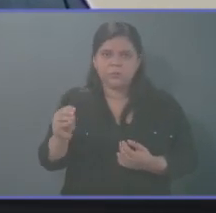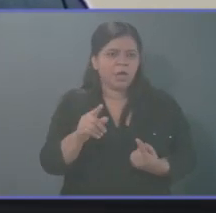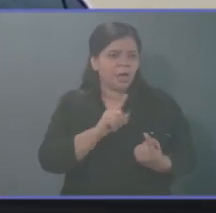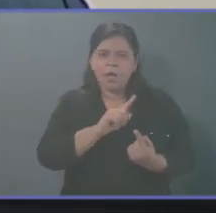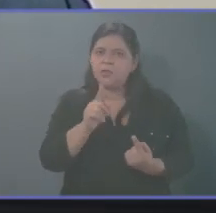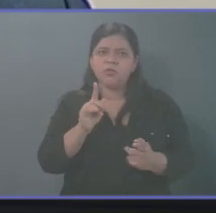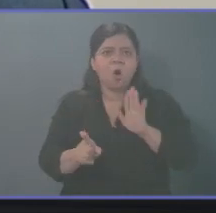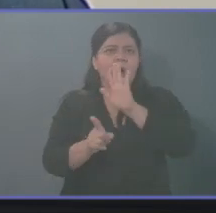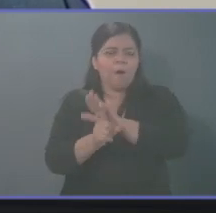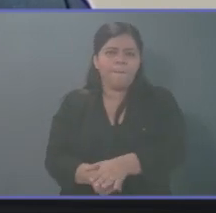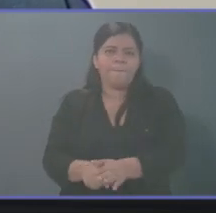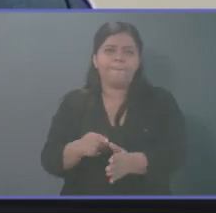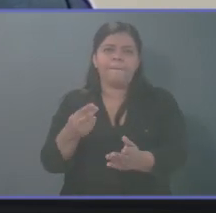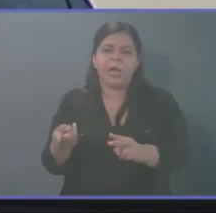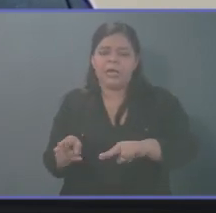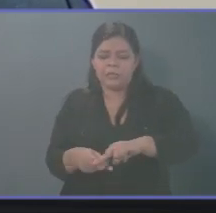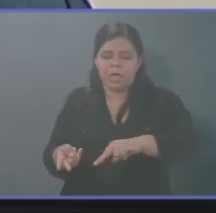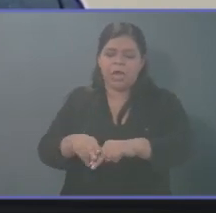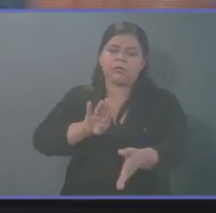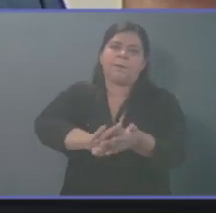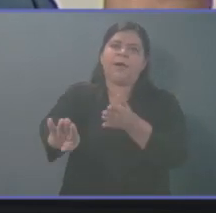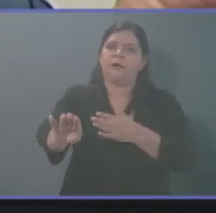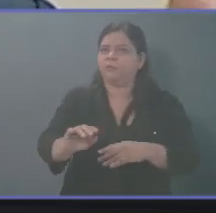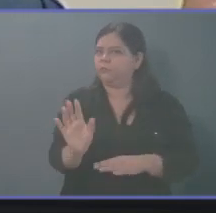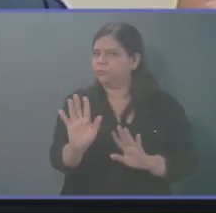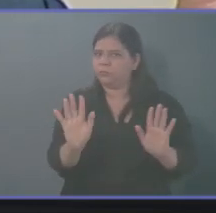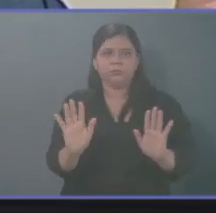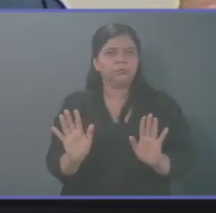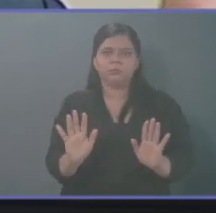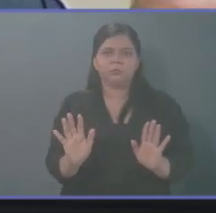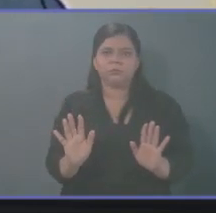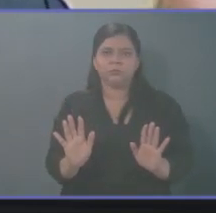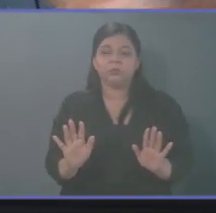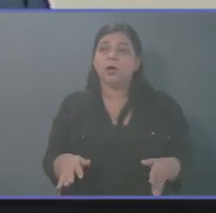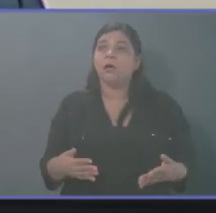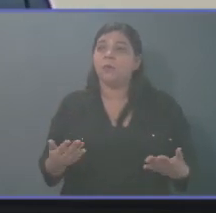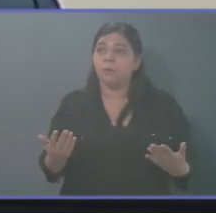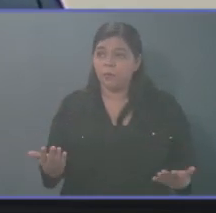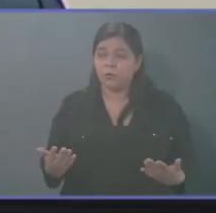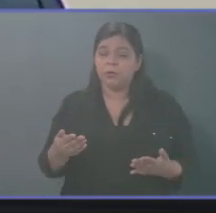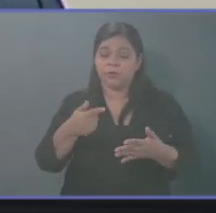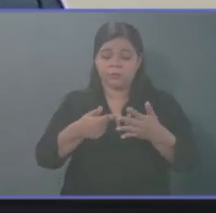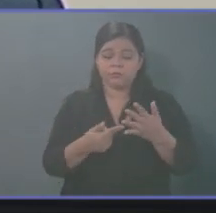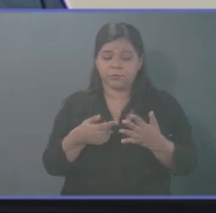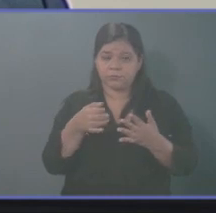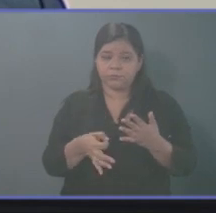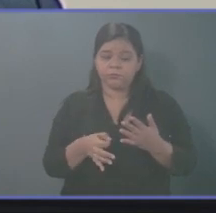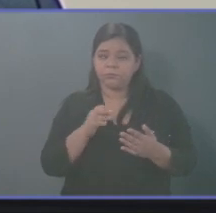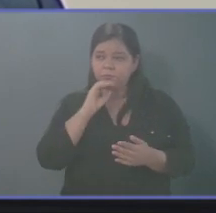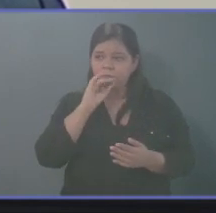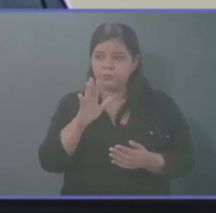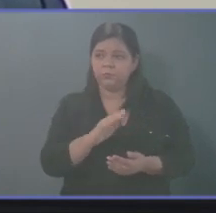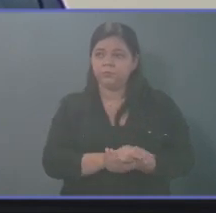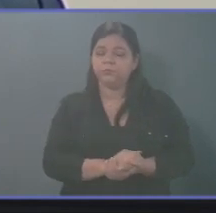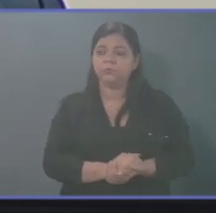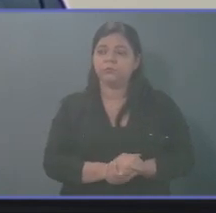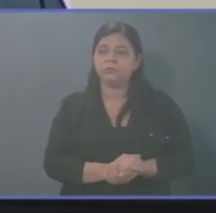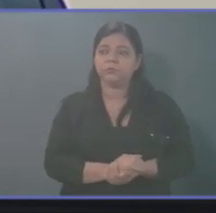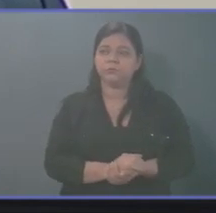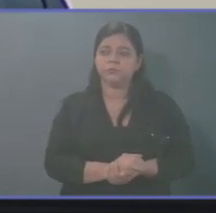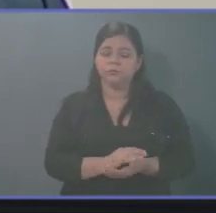pagar intereses, porque está planteado en la ley de